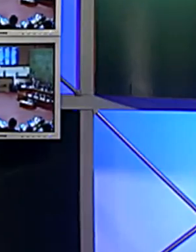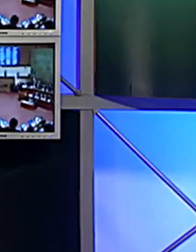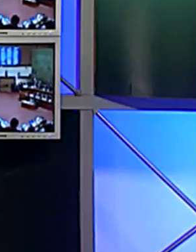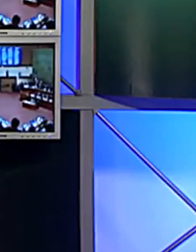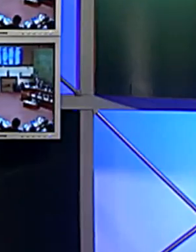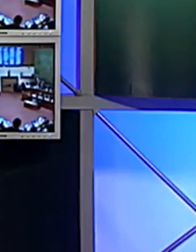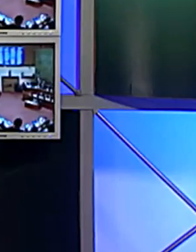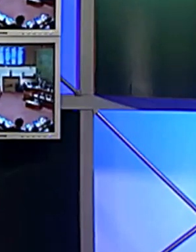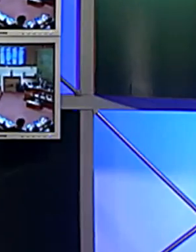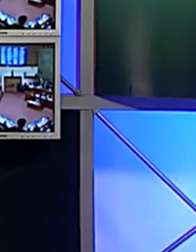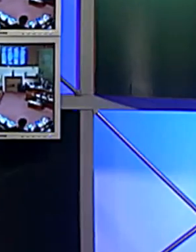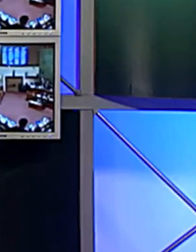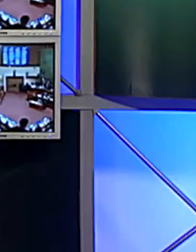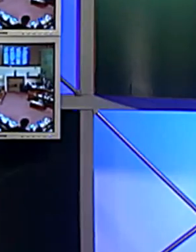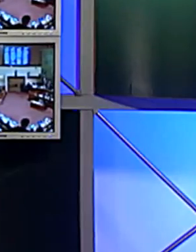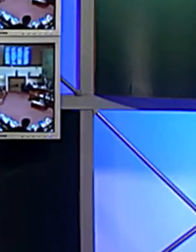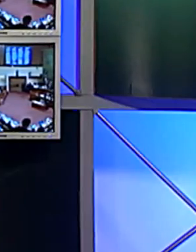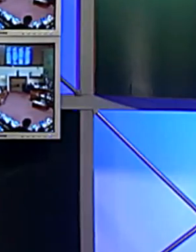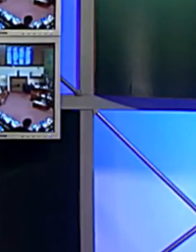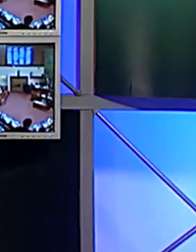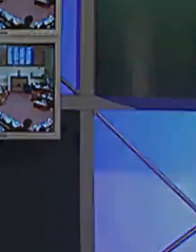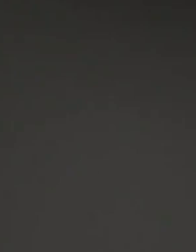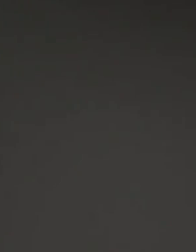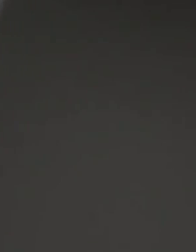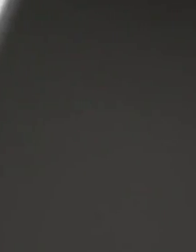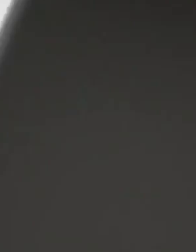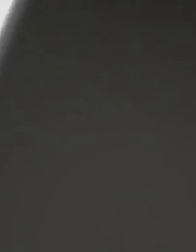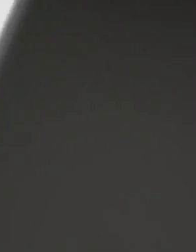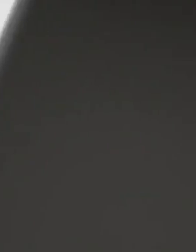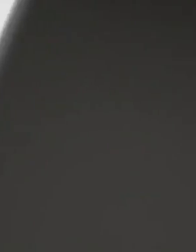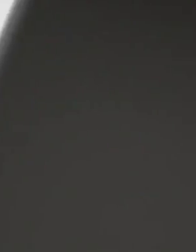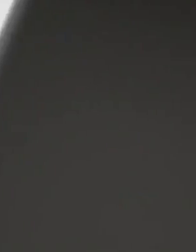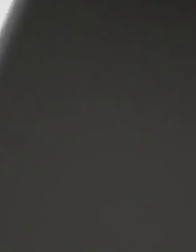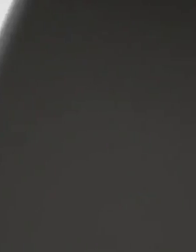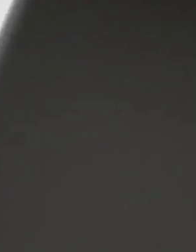sala del miércoles 14 de septiembre de